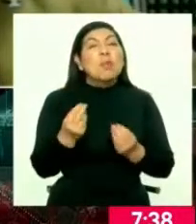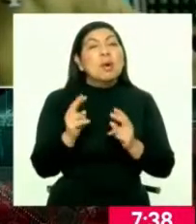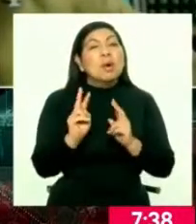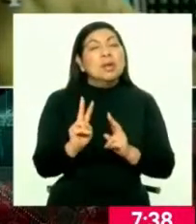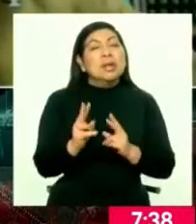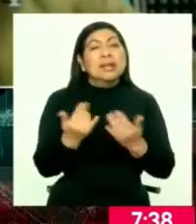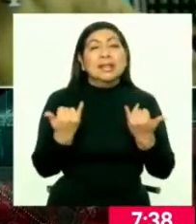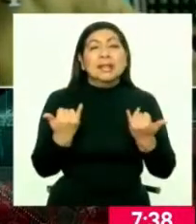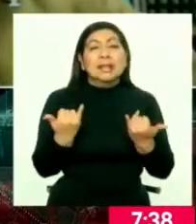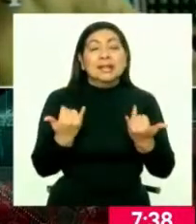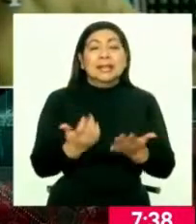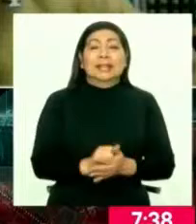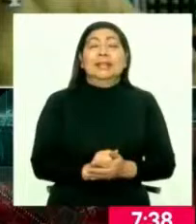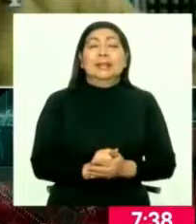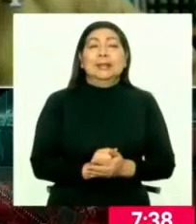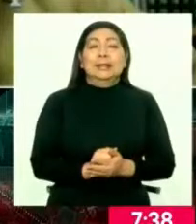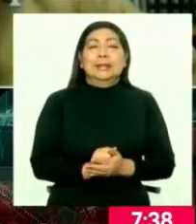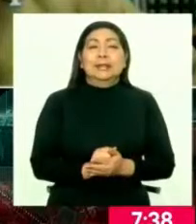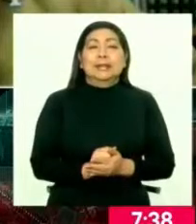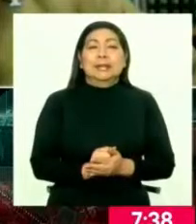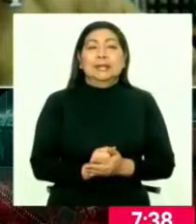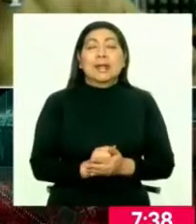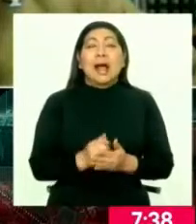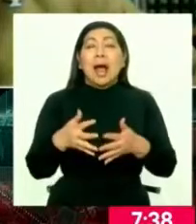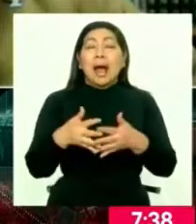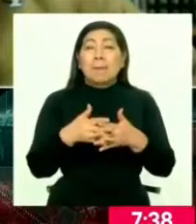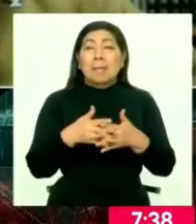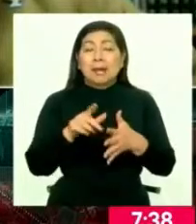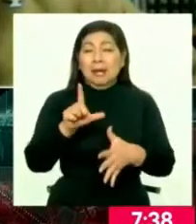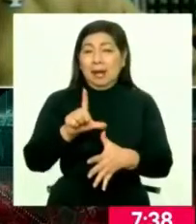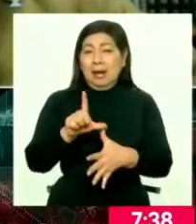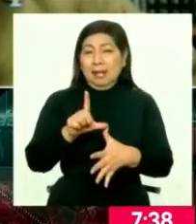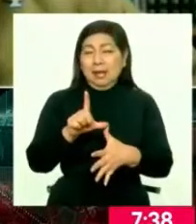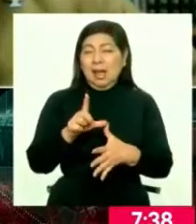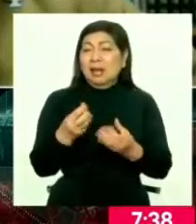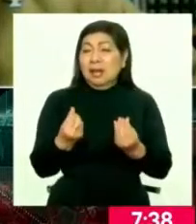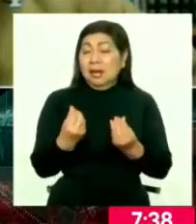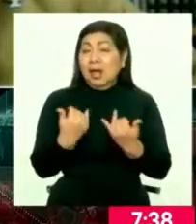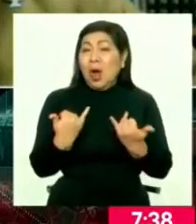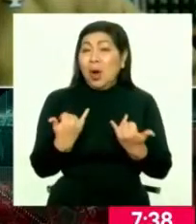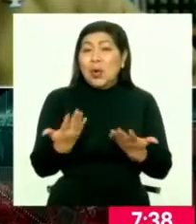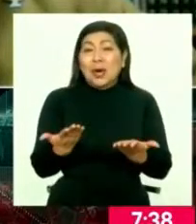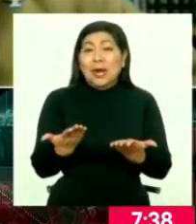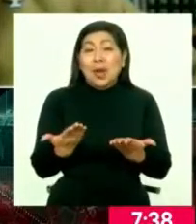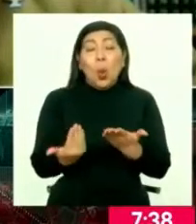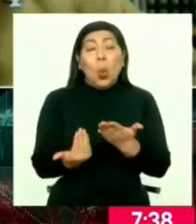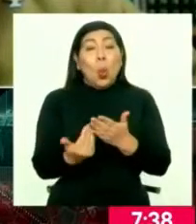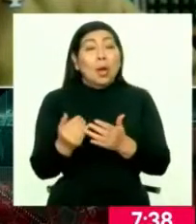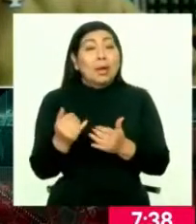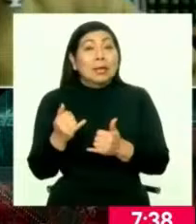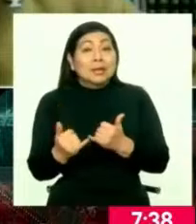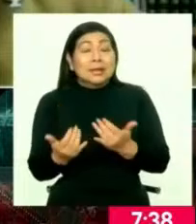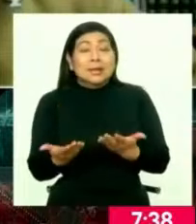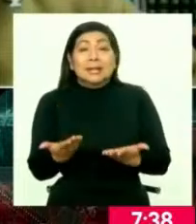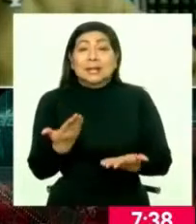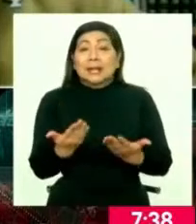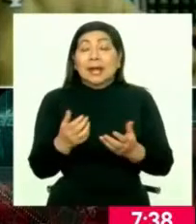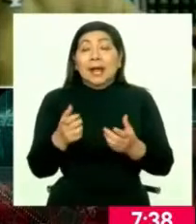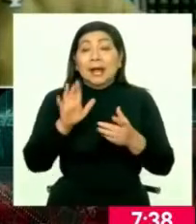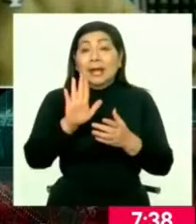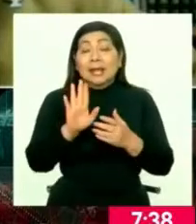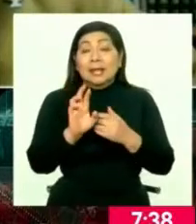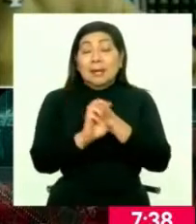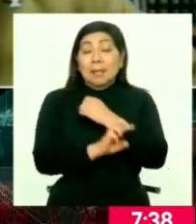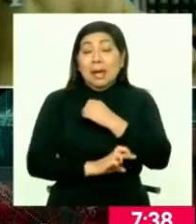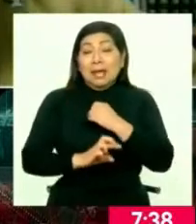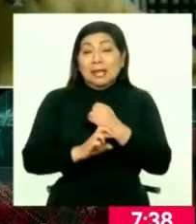mirar desde aquí, desde esta parte de América Latina, lo que acaba de suceder en las últimas horas en el Reino